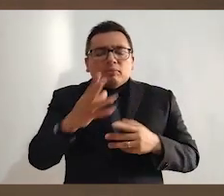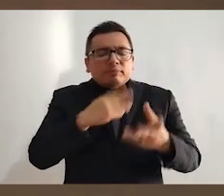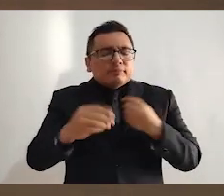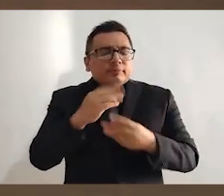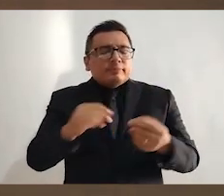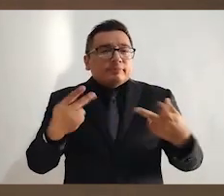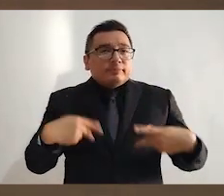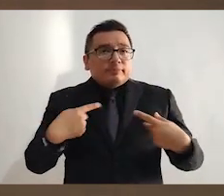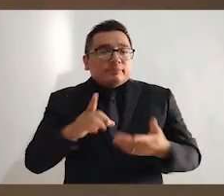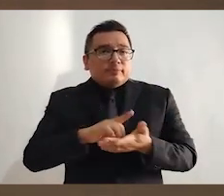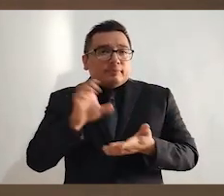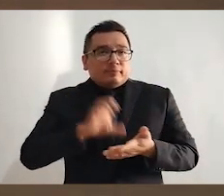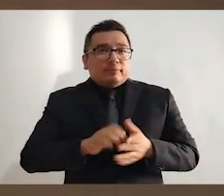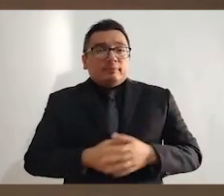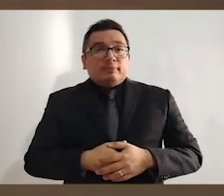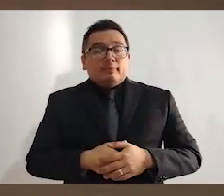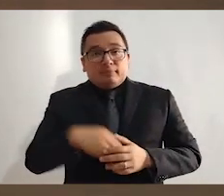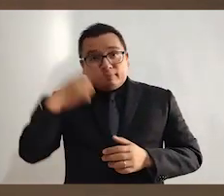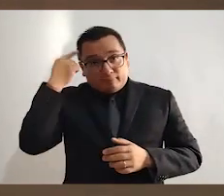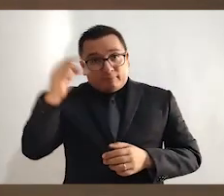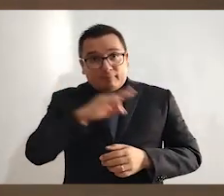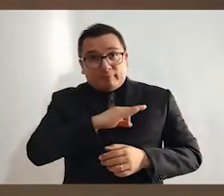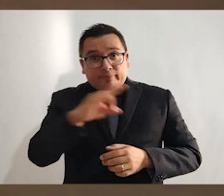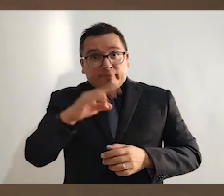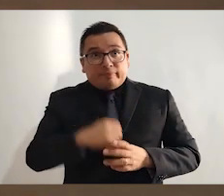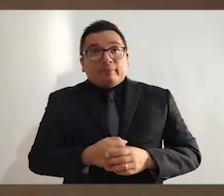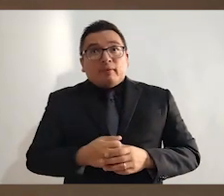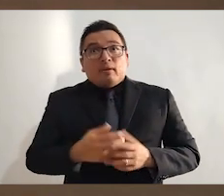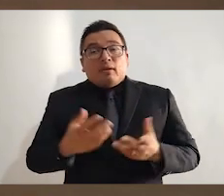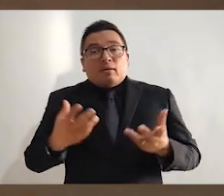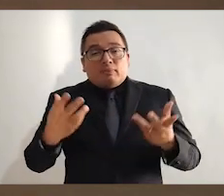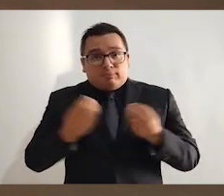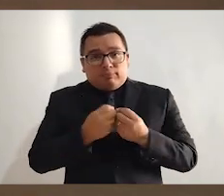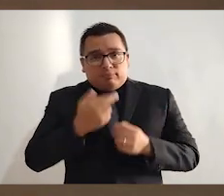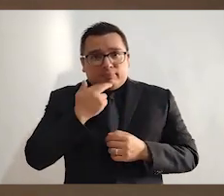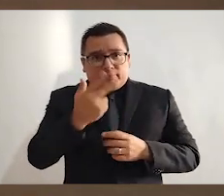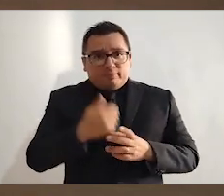una persona con discapacidad visual para que pueda integrarse de mejor